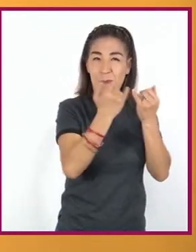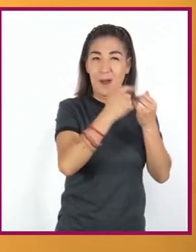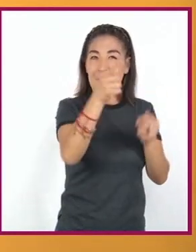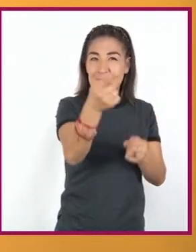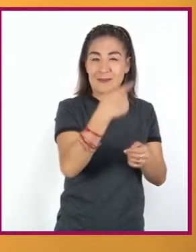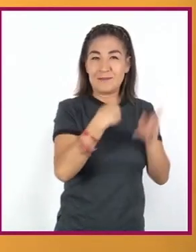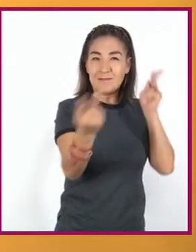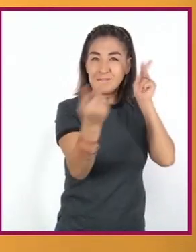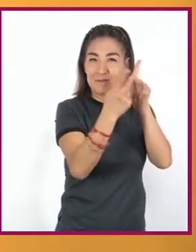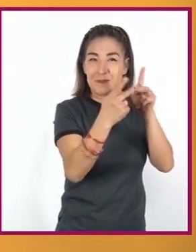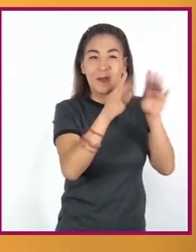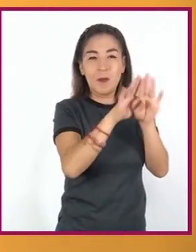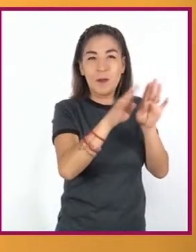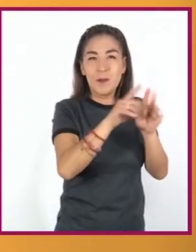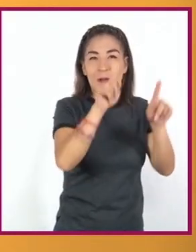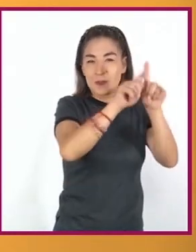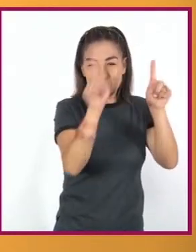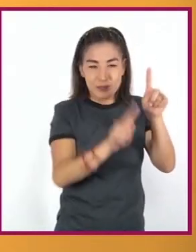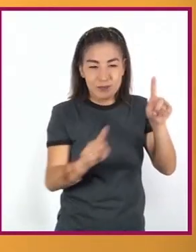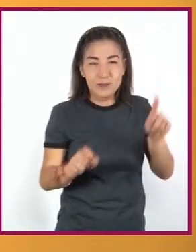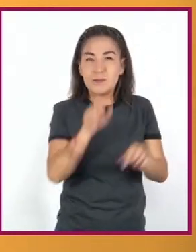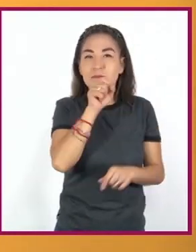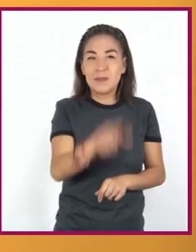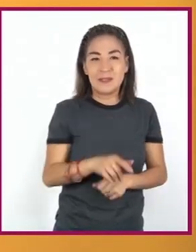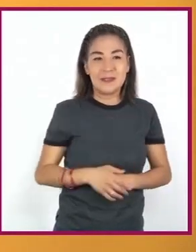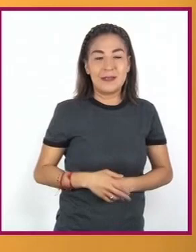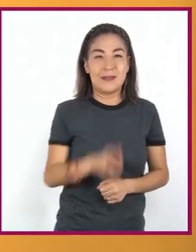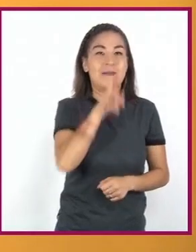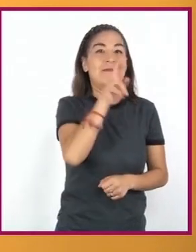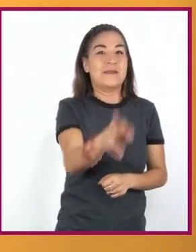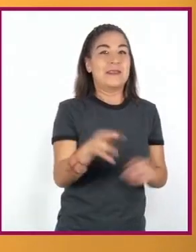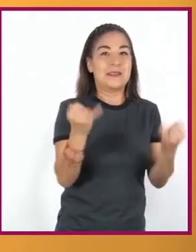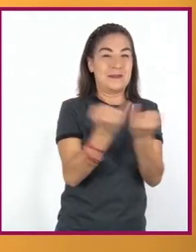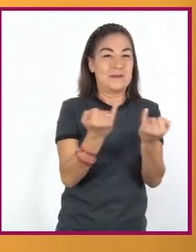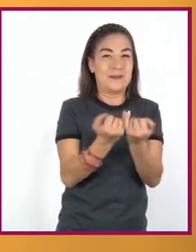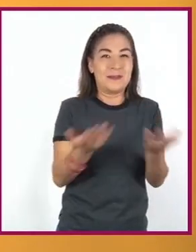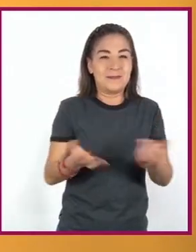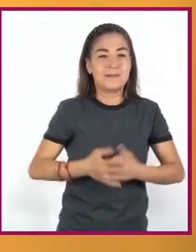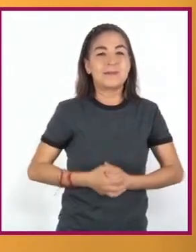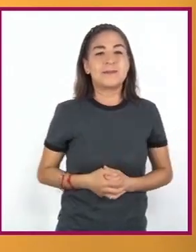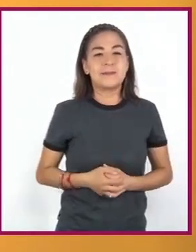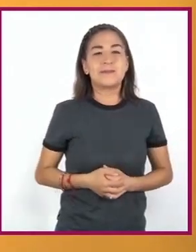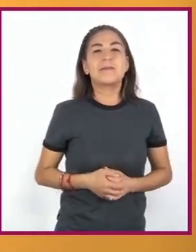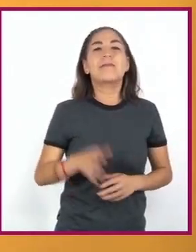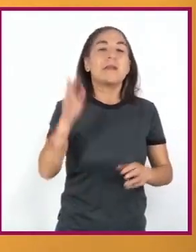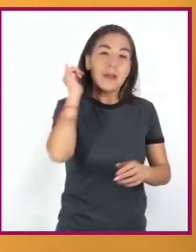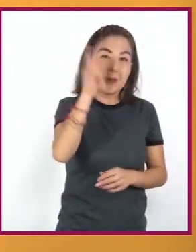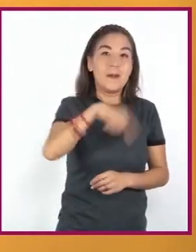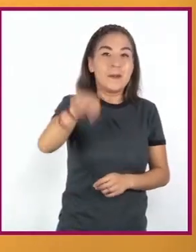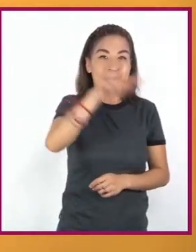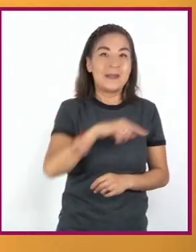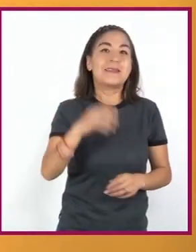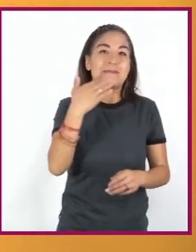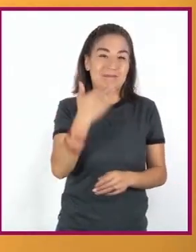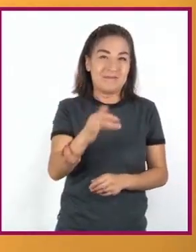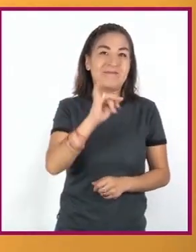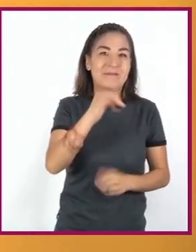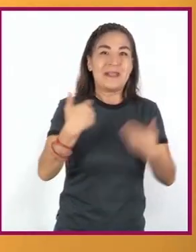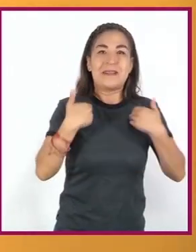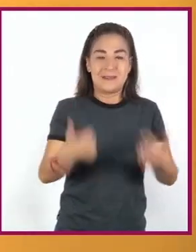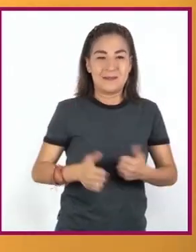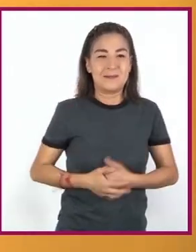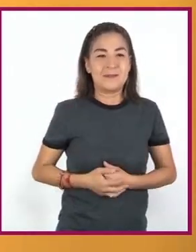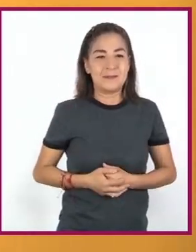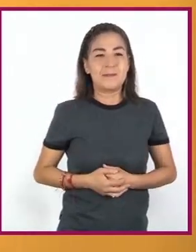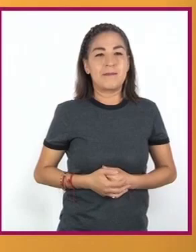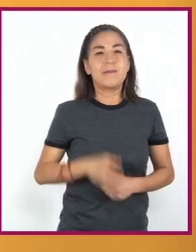procedimiento? ¿Llegaron a los mismos resultados? Bueno, esperamos que así haya sido.